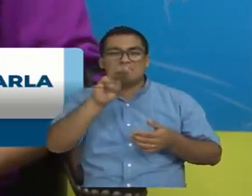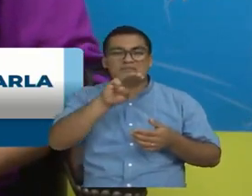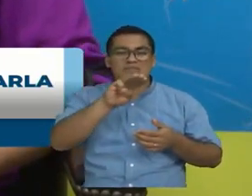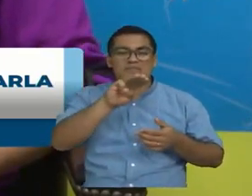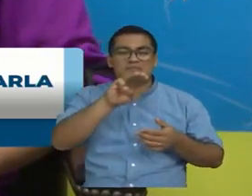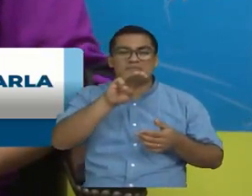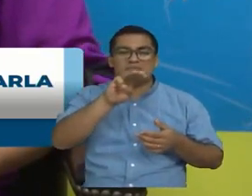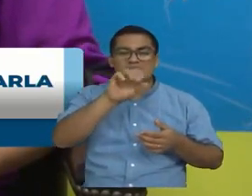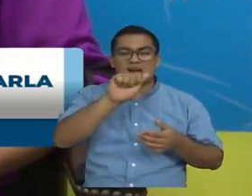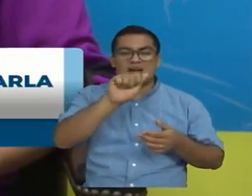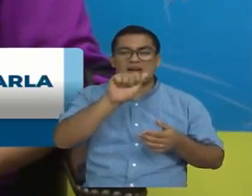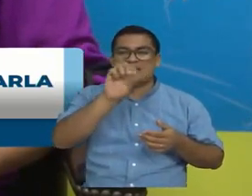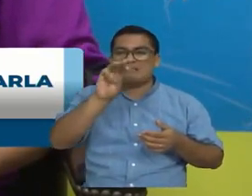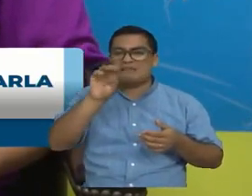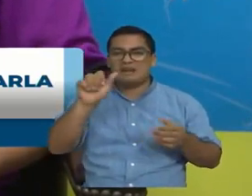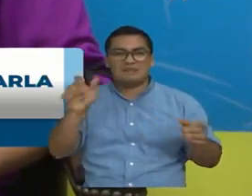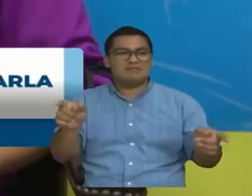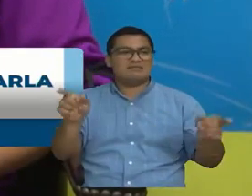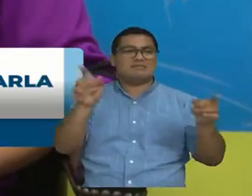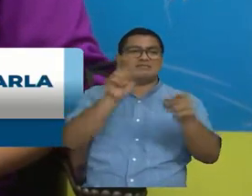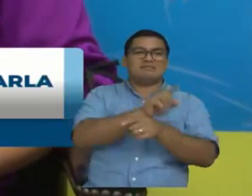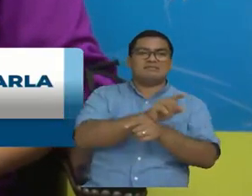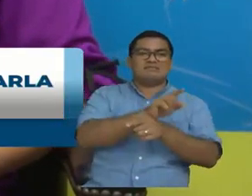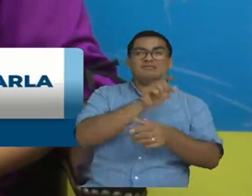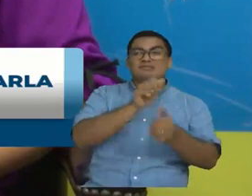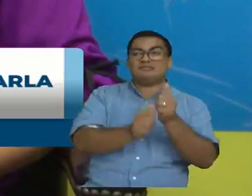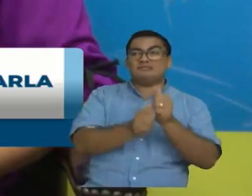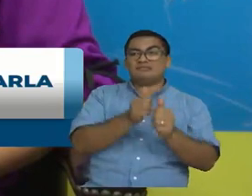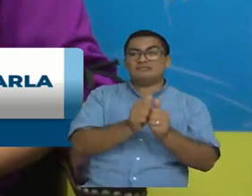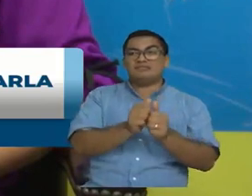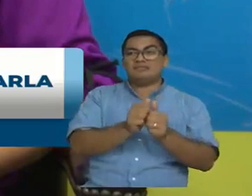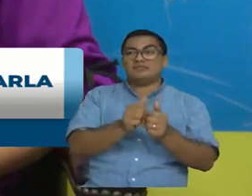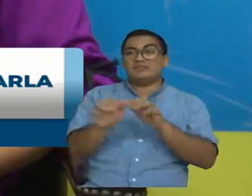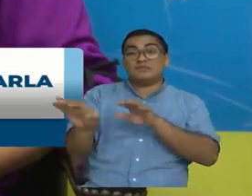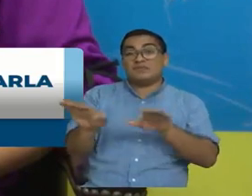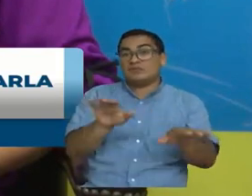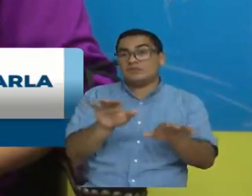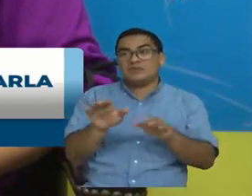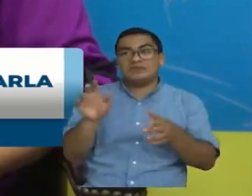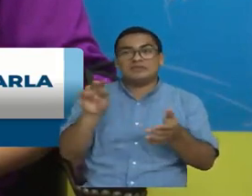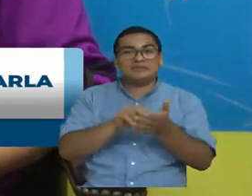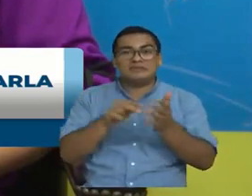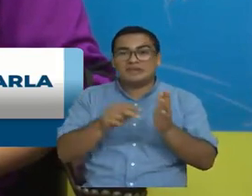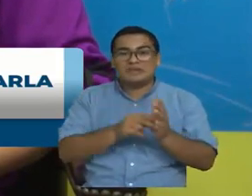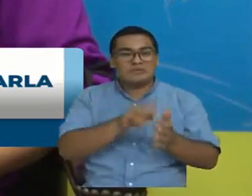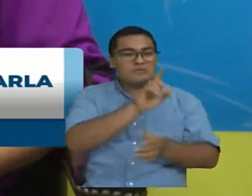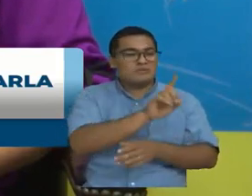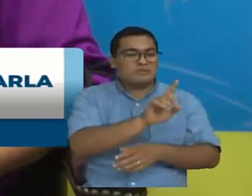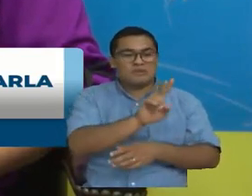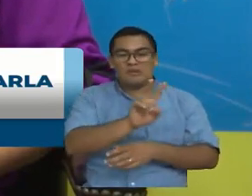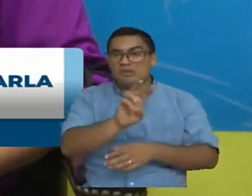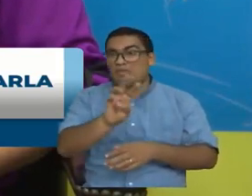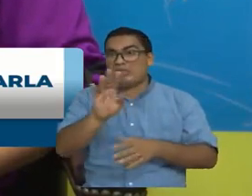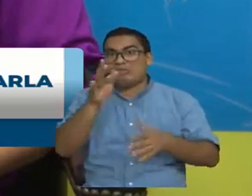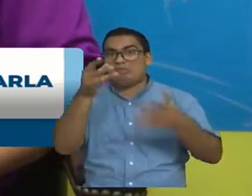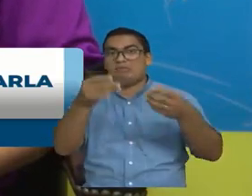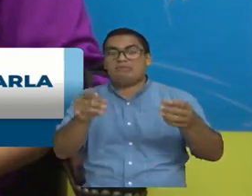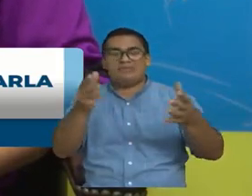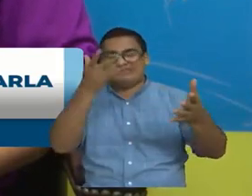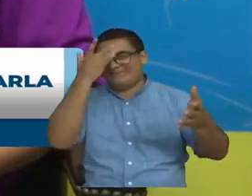los sonidos. Tiene patrón de secuencia alterado, el niño no puede dominar secuencias como números o abecedarios,